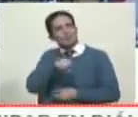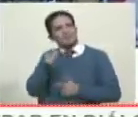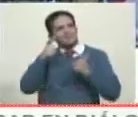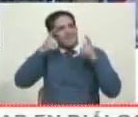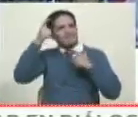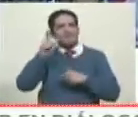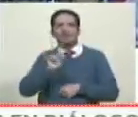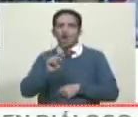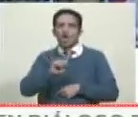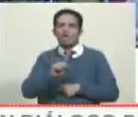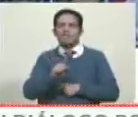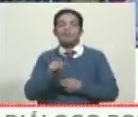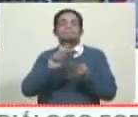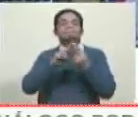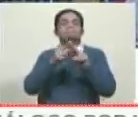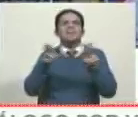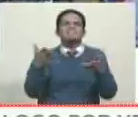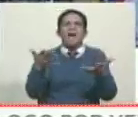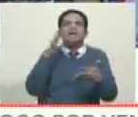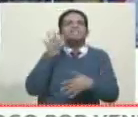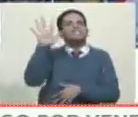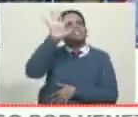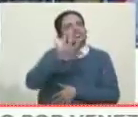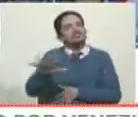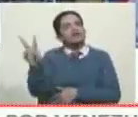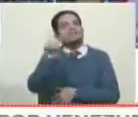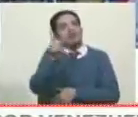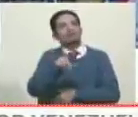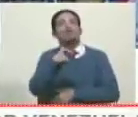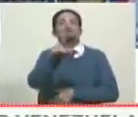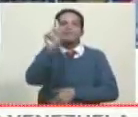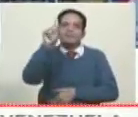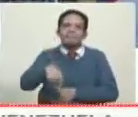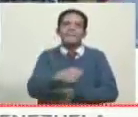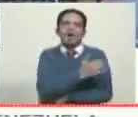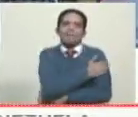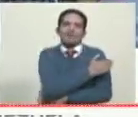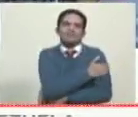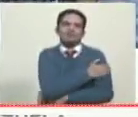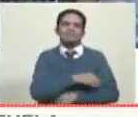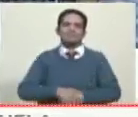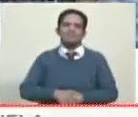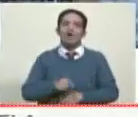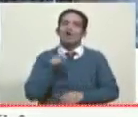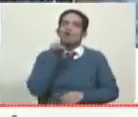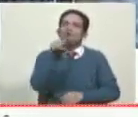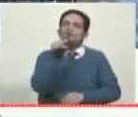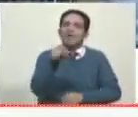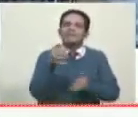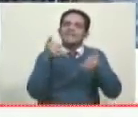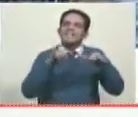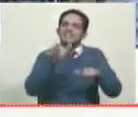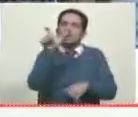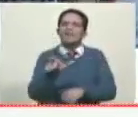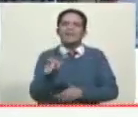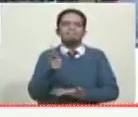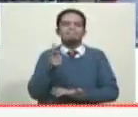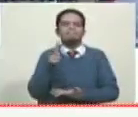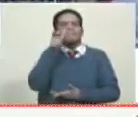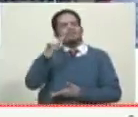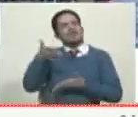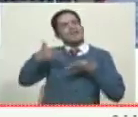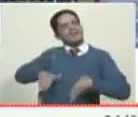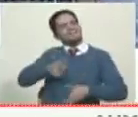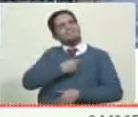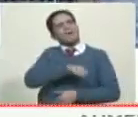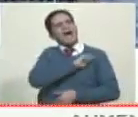nuestra patria incluidas ustedes señores opositores usted que es hijo de españoles o de